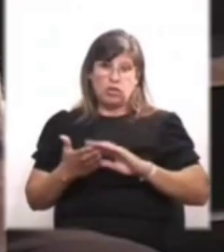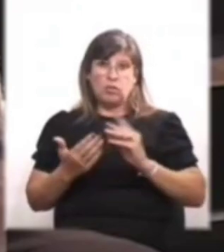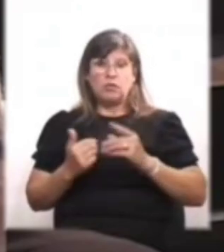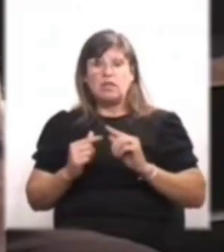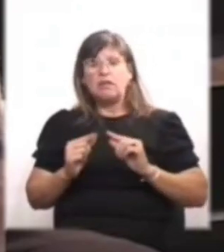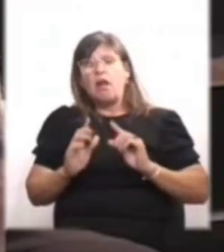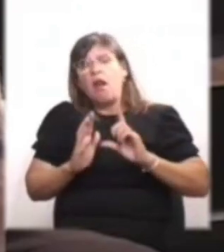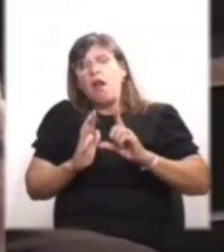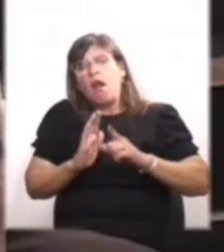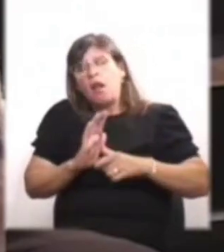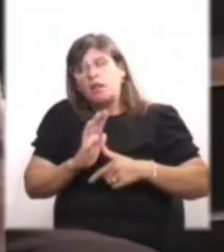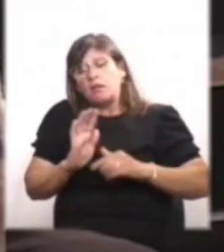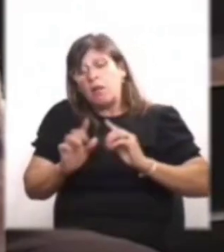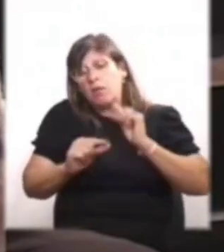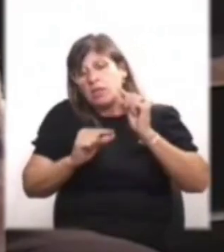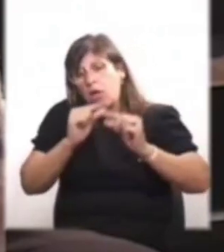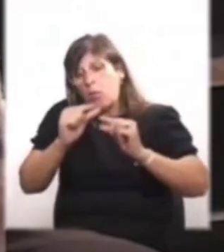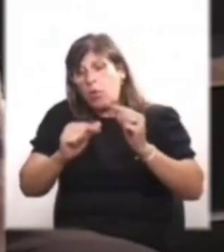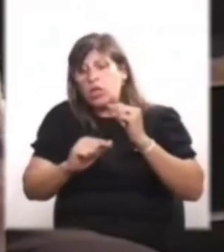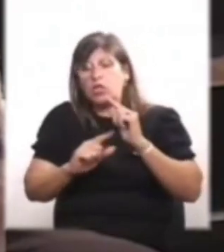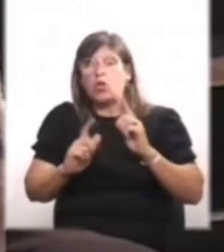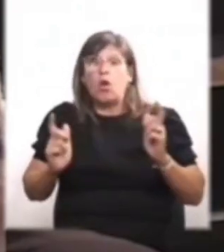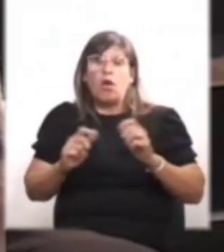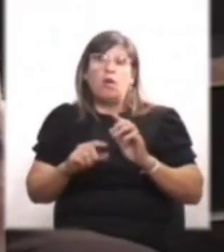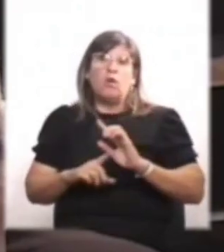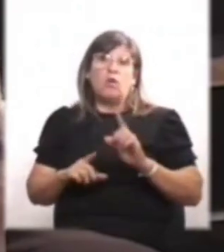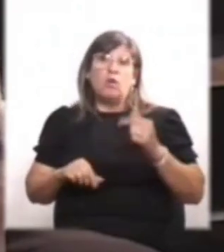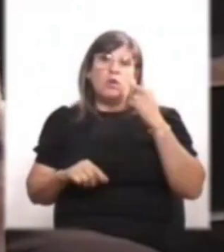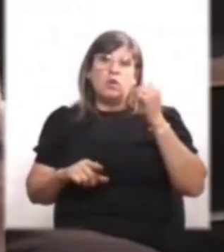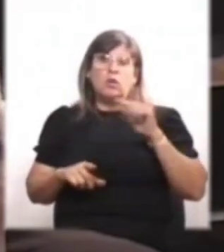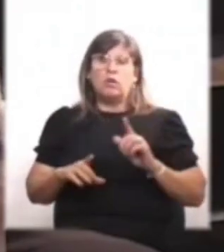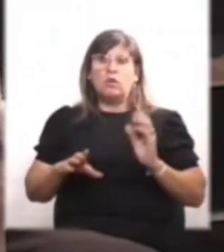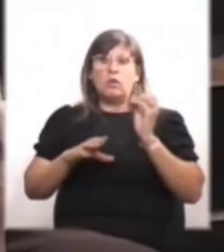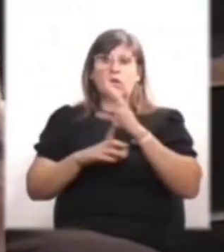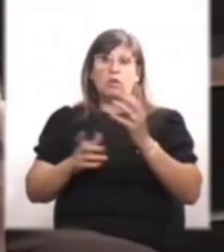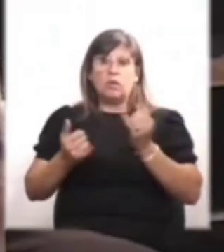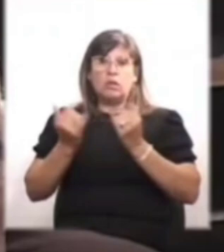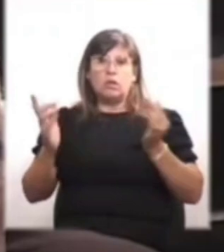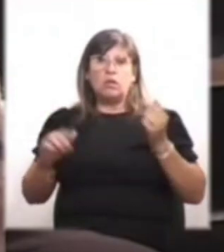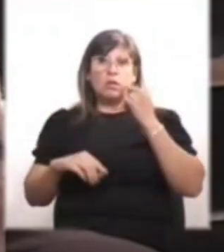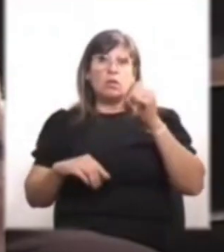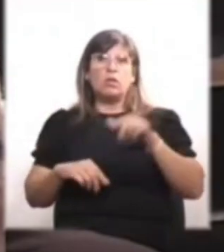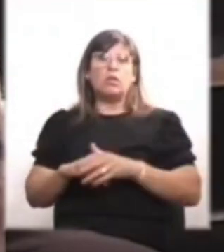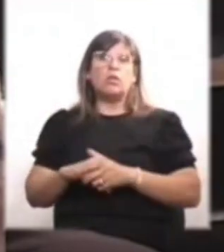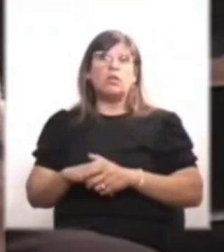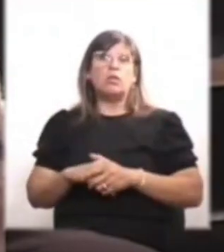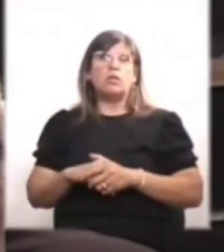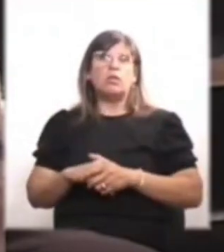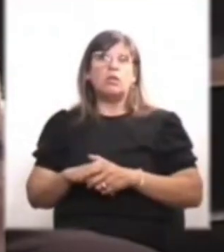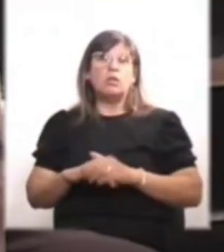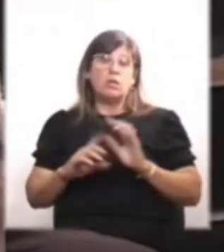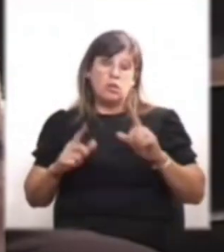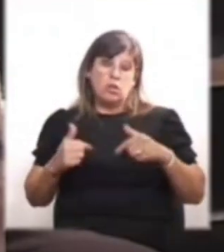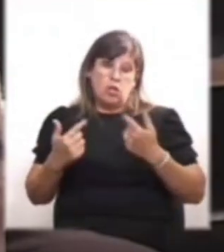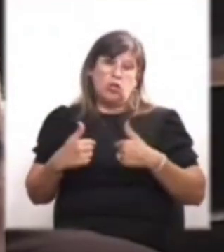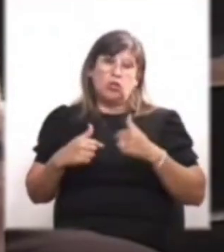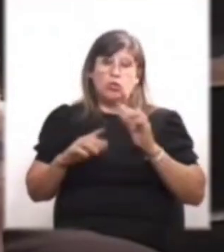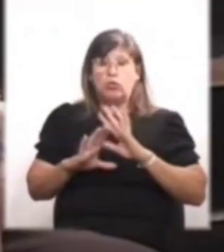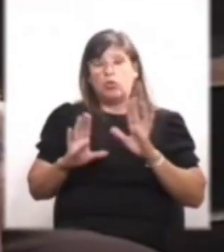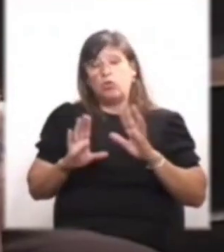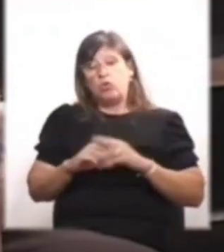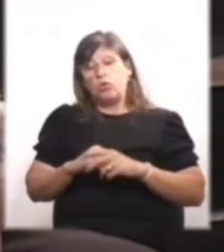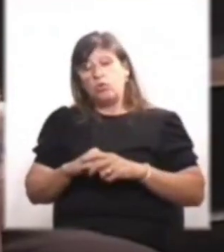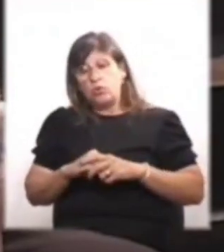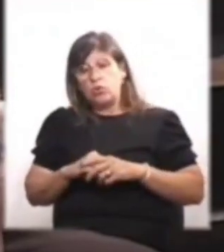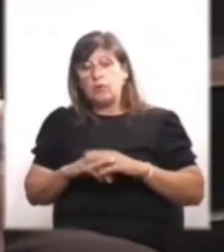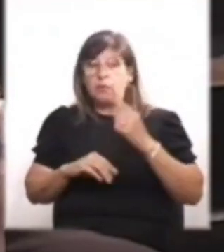no fue una comisión ambiciosa que se comunique en el día ni nada por el estilo, porque somos bastante pesimistas de cómo